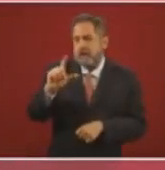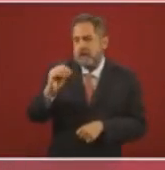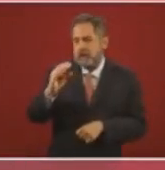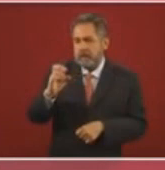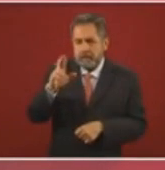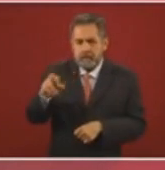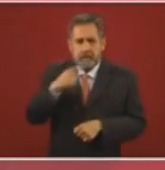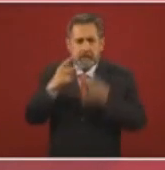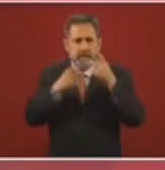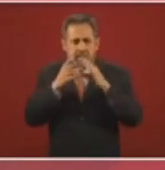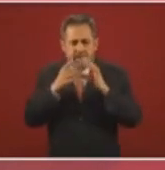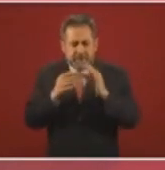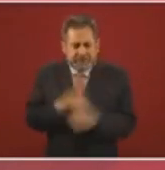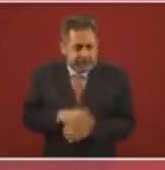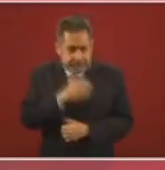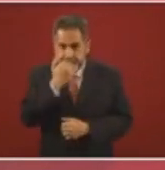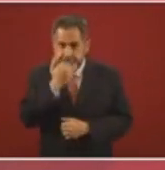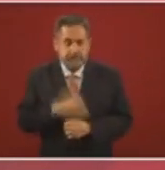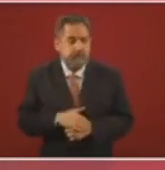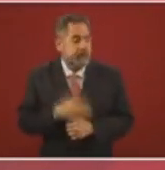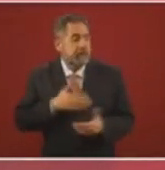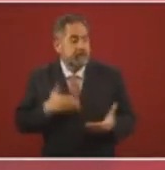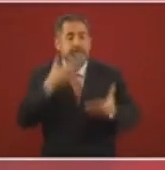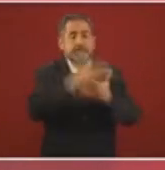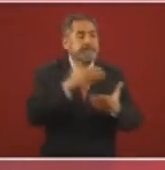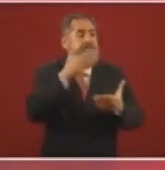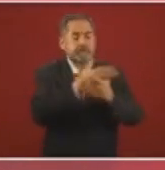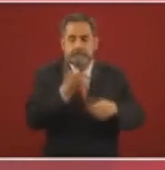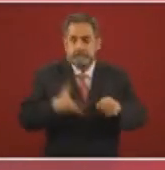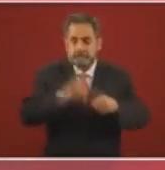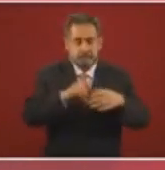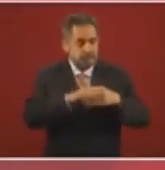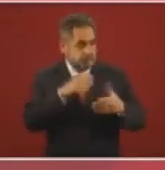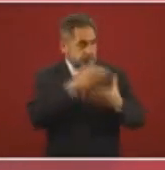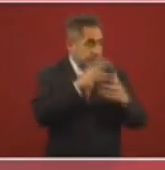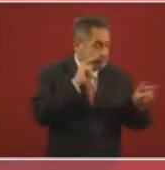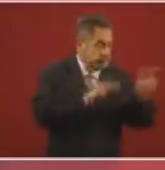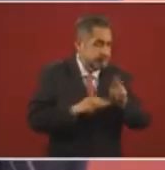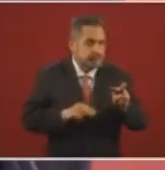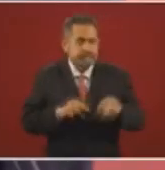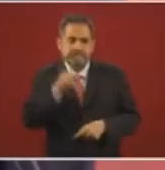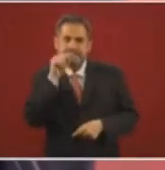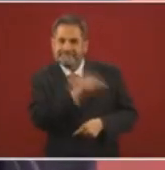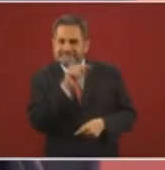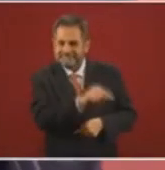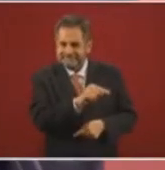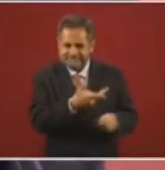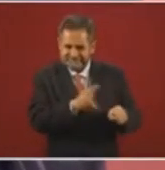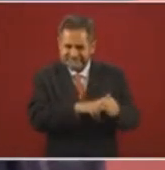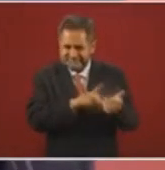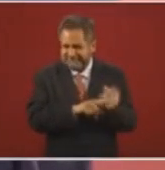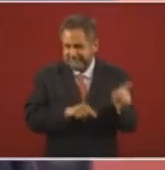hizo unas visitas a centros de salud y encontró que un centro de salud